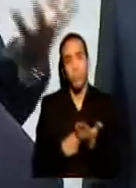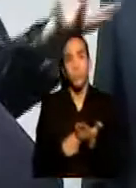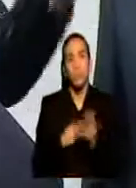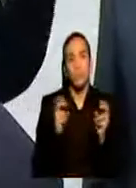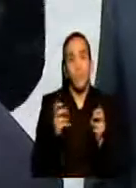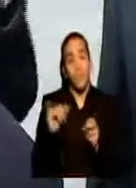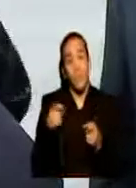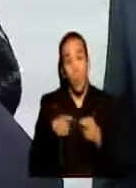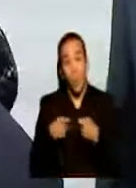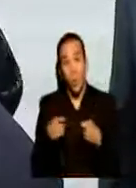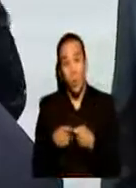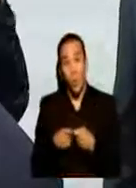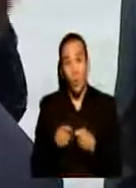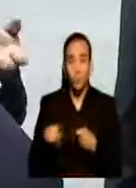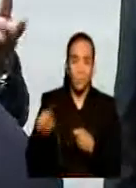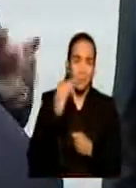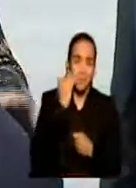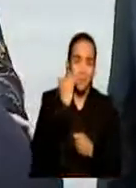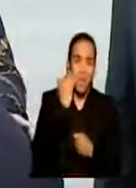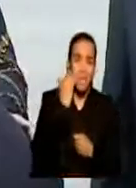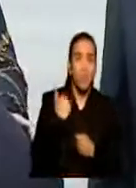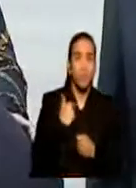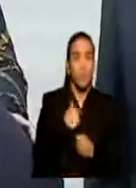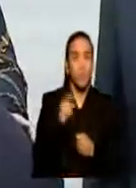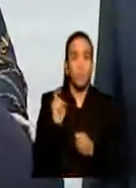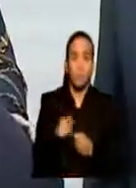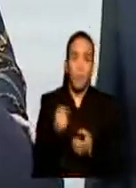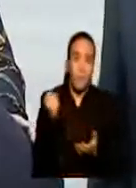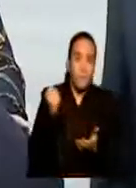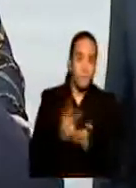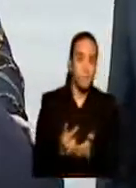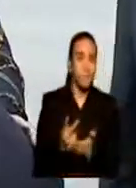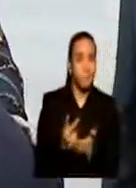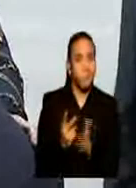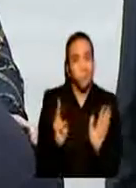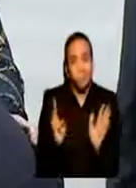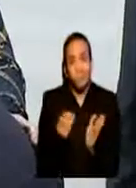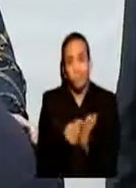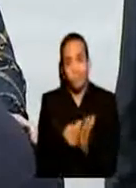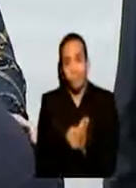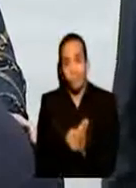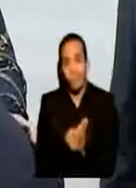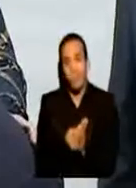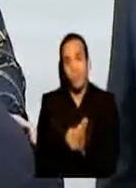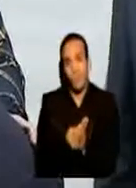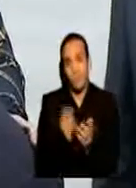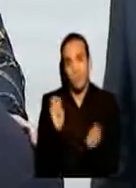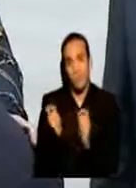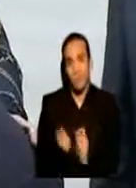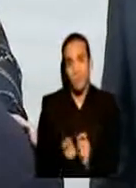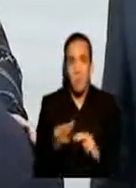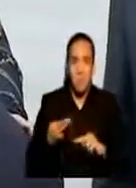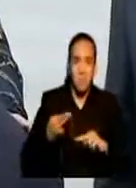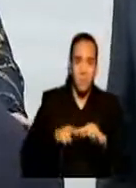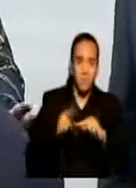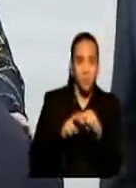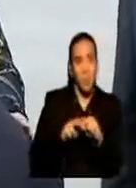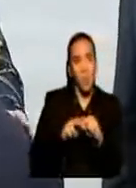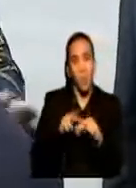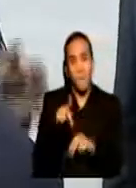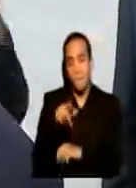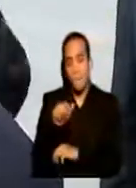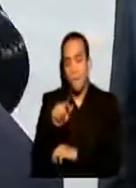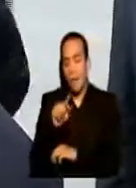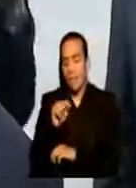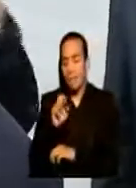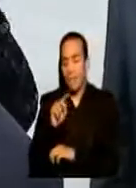la luz de las medidas que, como ustedes saben, tuvimos que aprobar cuando se aprobó el presupuesto, todas las medidas que aumentó la patente nacional y todas las demás.